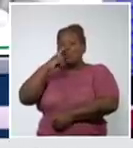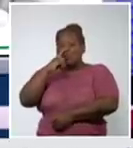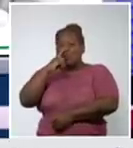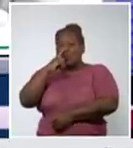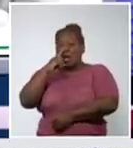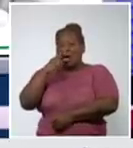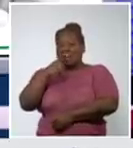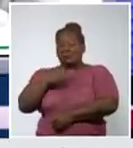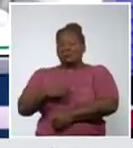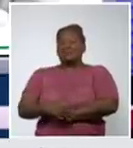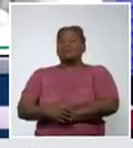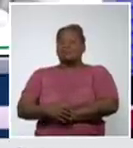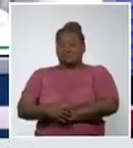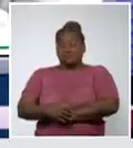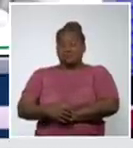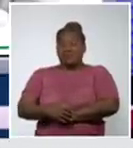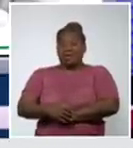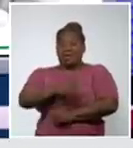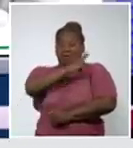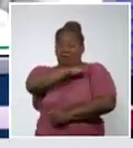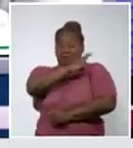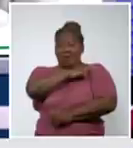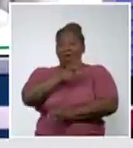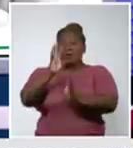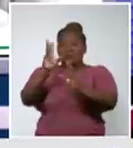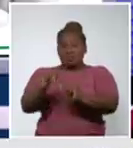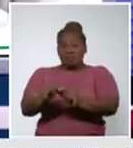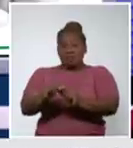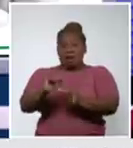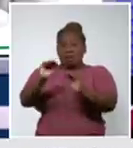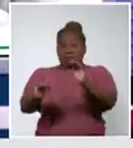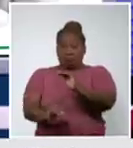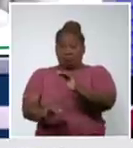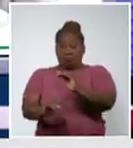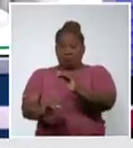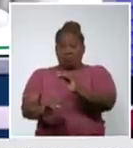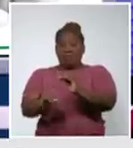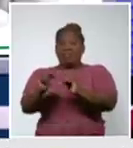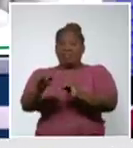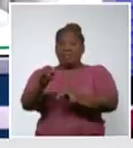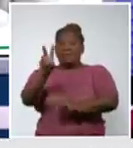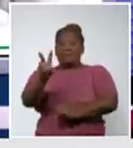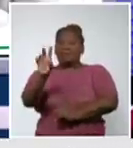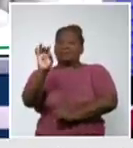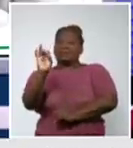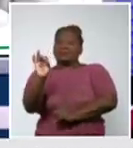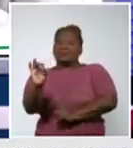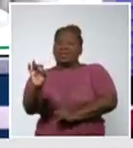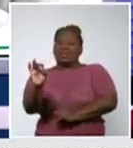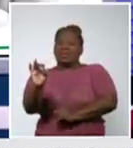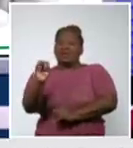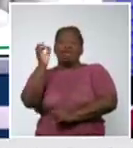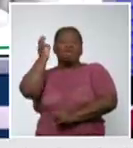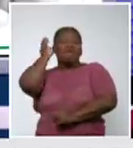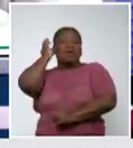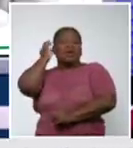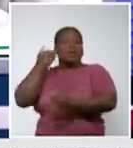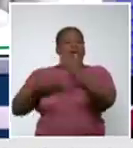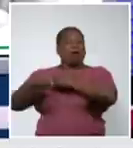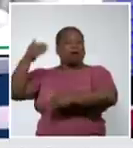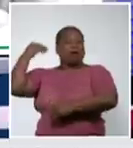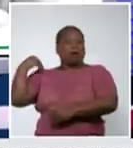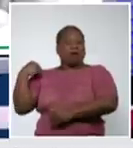nacional de epidemiología, la cifra más baja desde el pasado 27 de febrero. Se